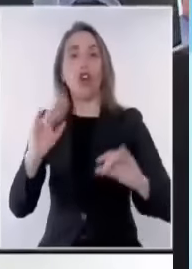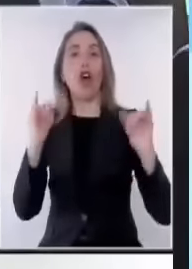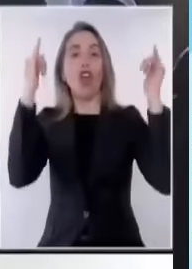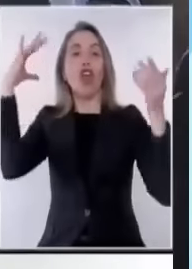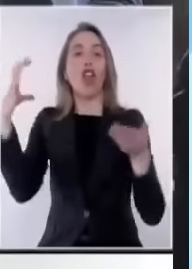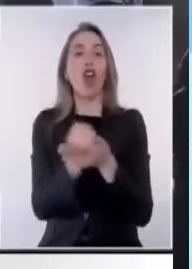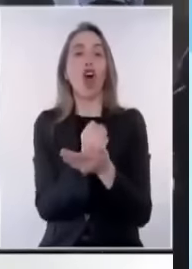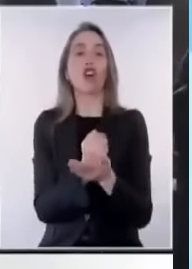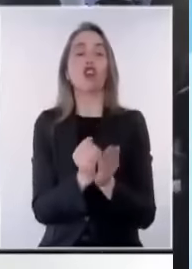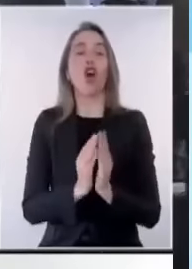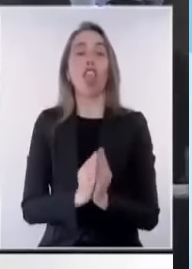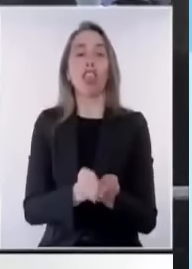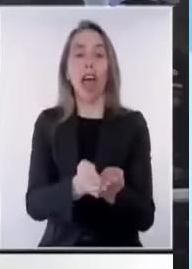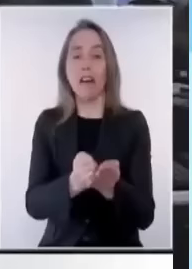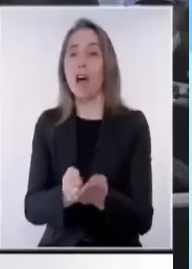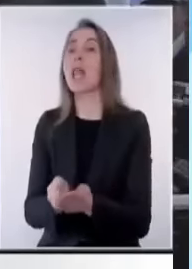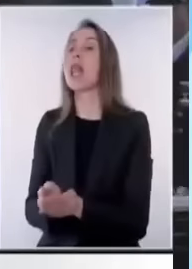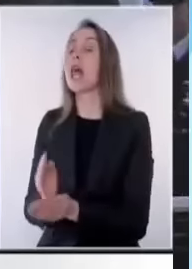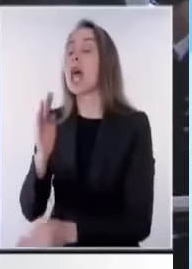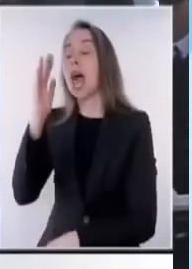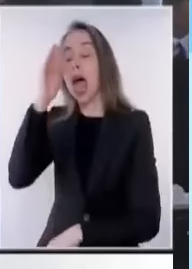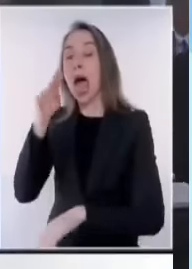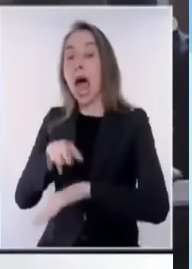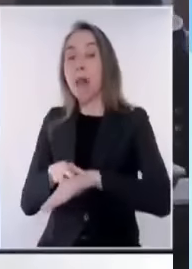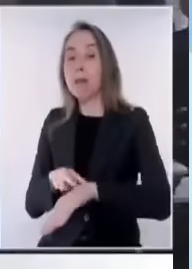navales. Almirante Gutiérrez, autorizado.